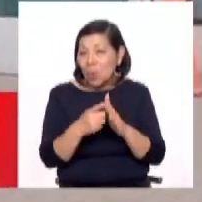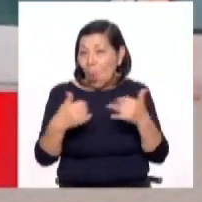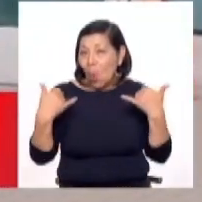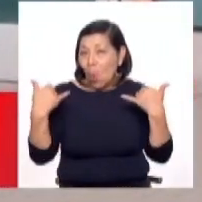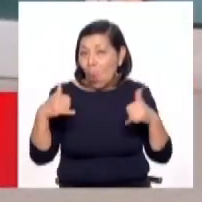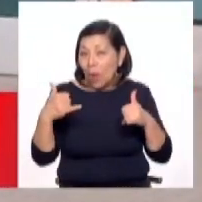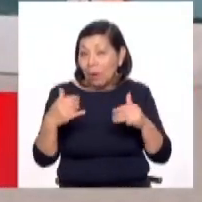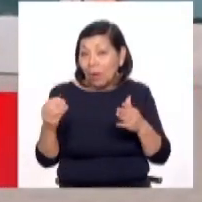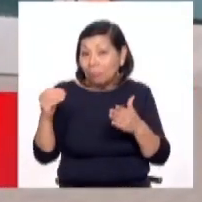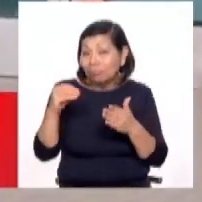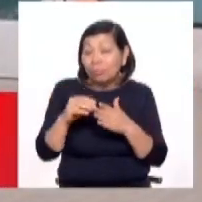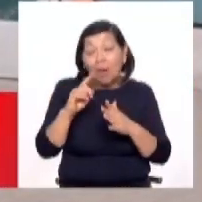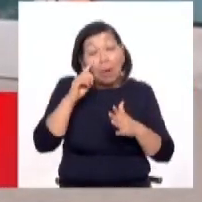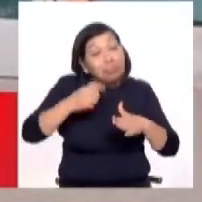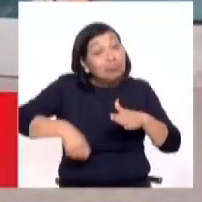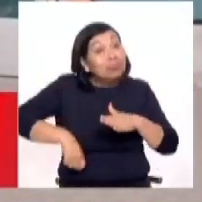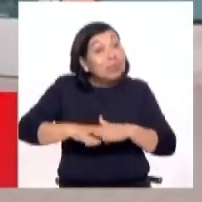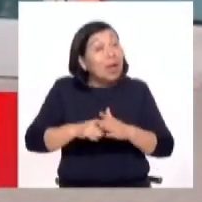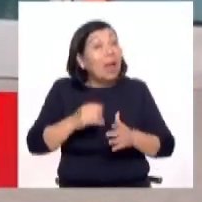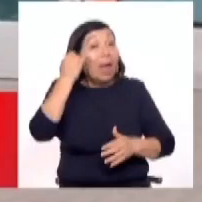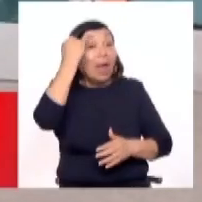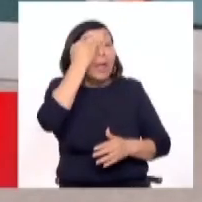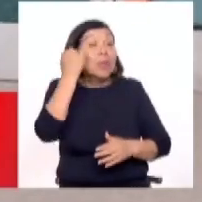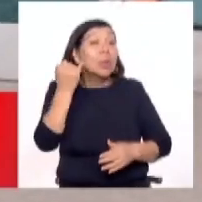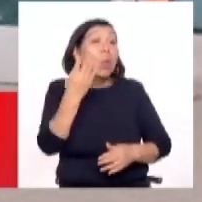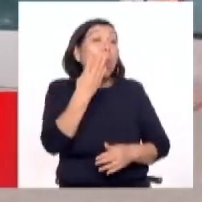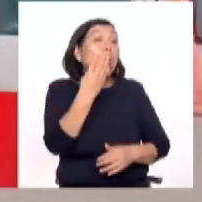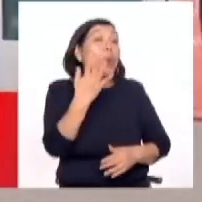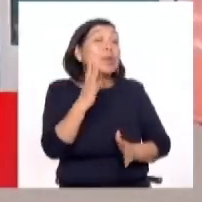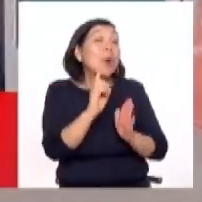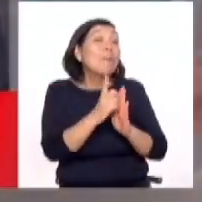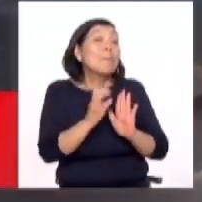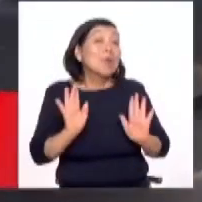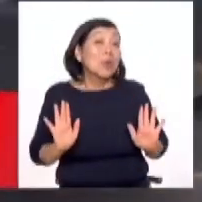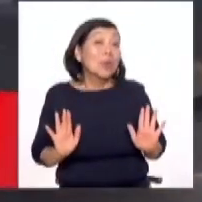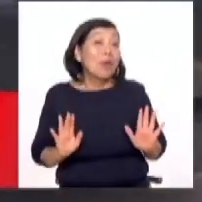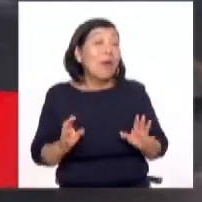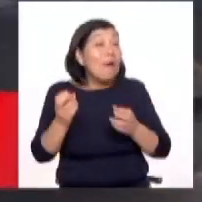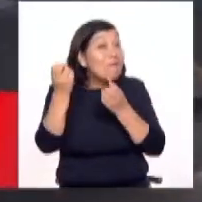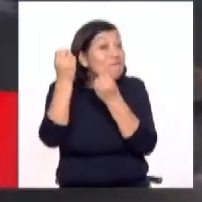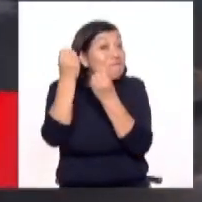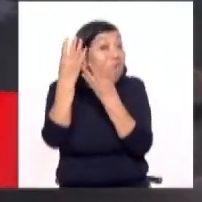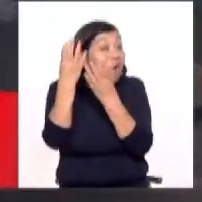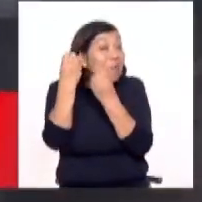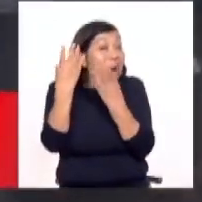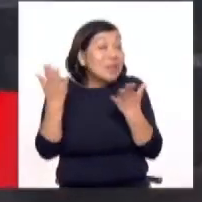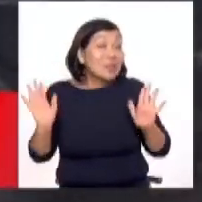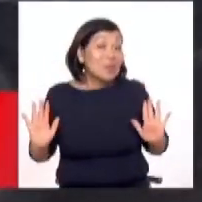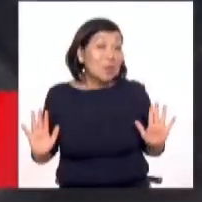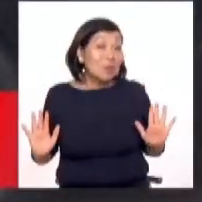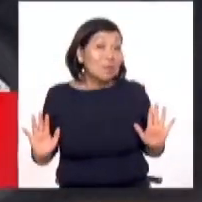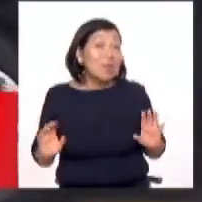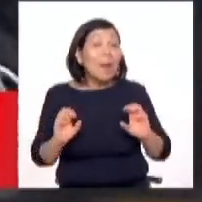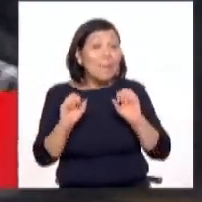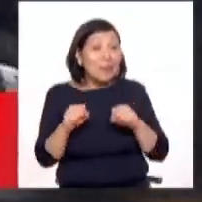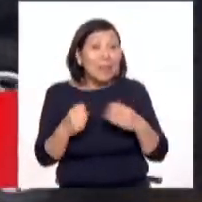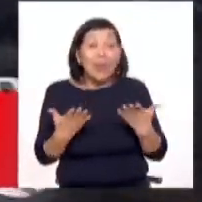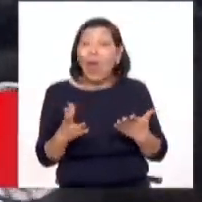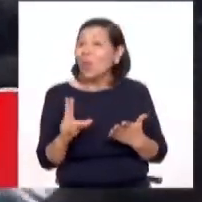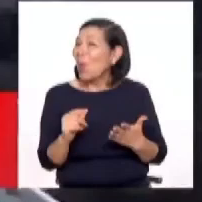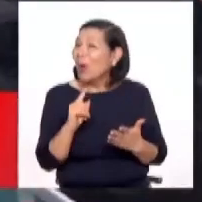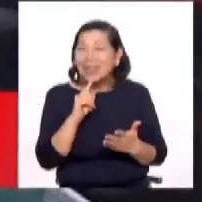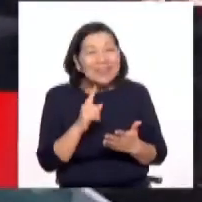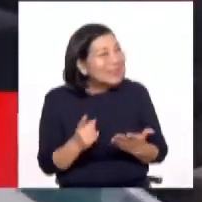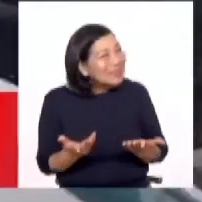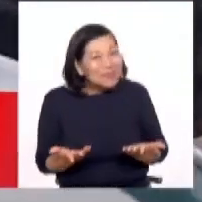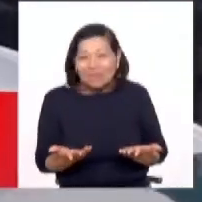otras palabras, en Italia lo ponen 45 minutos, información que señala que precisamente no